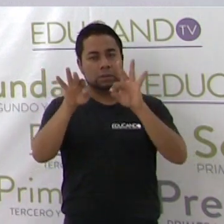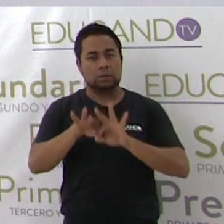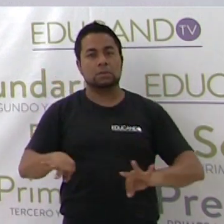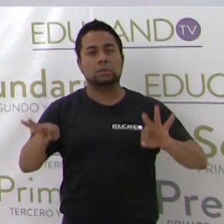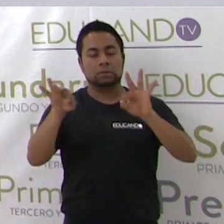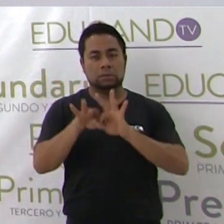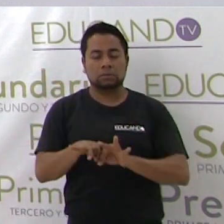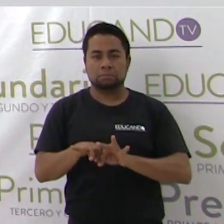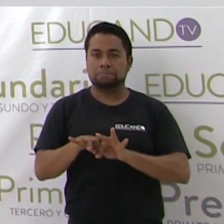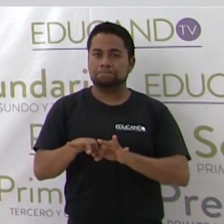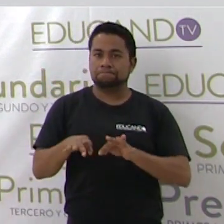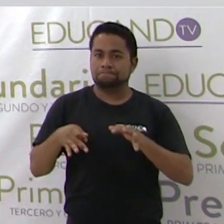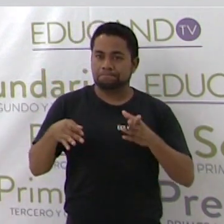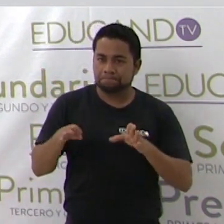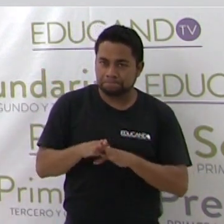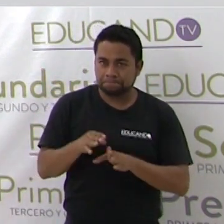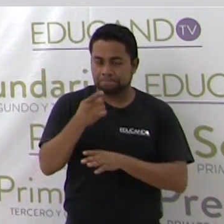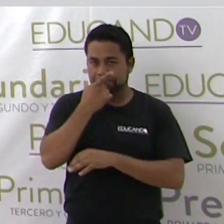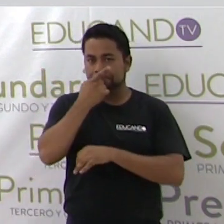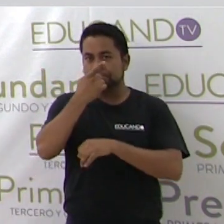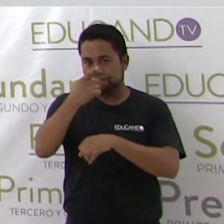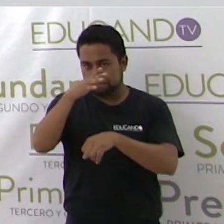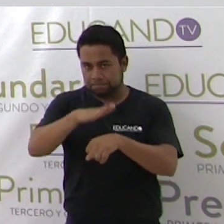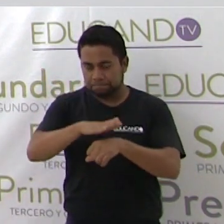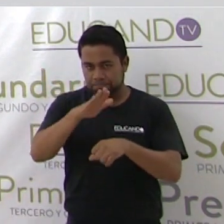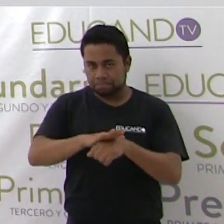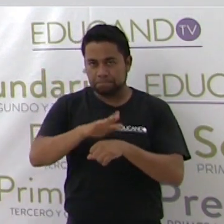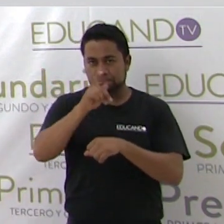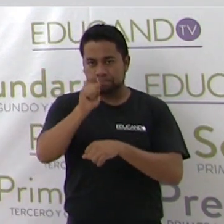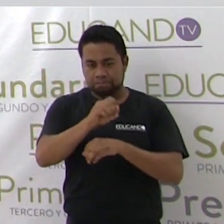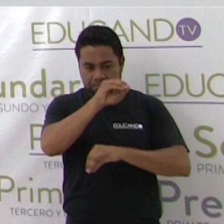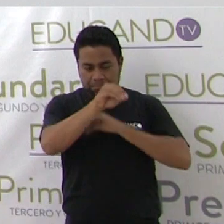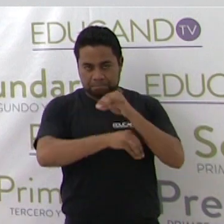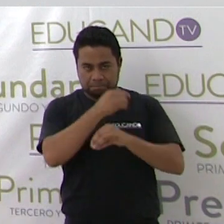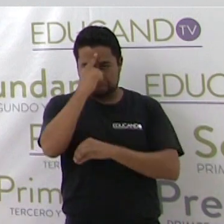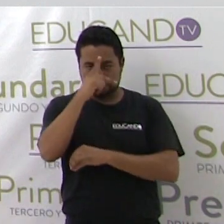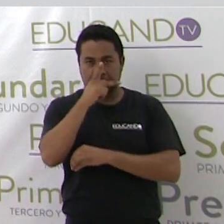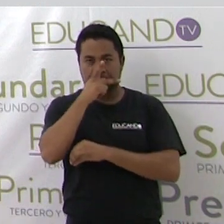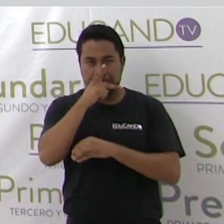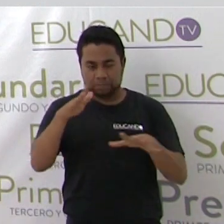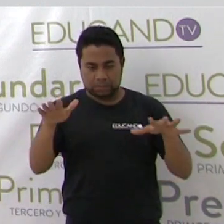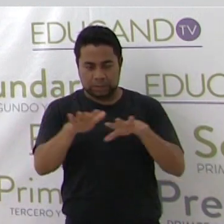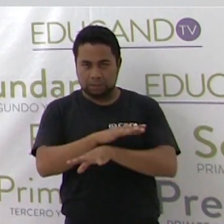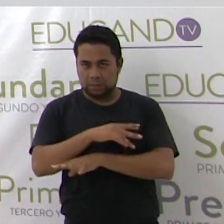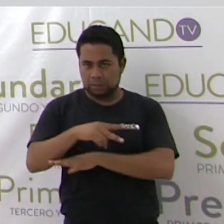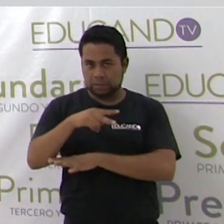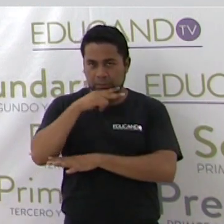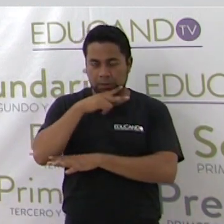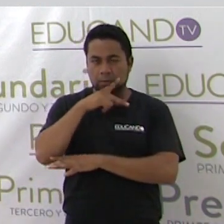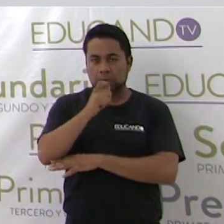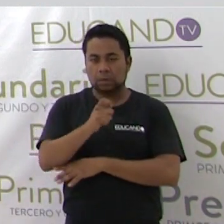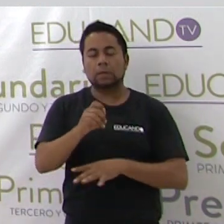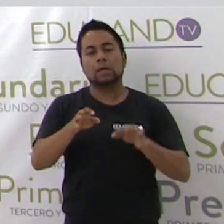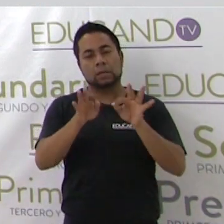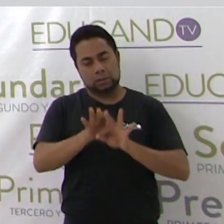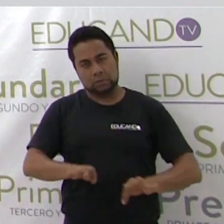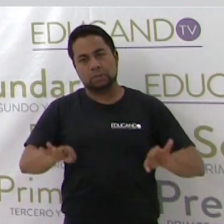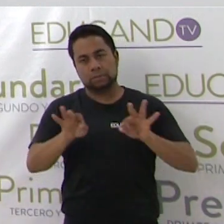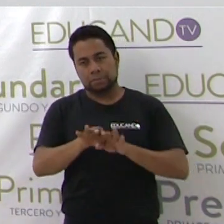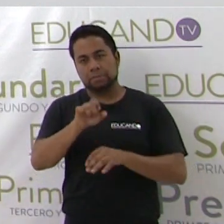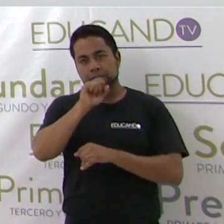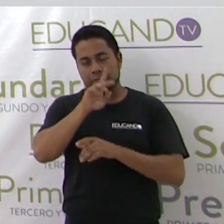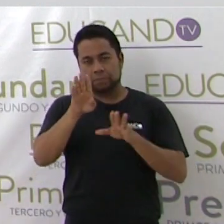hacer mención de que pertenece a una conjugación de un verbo. Muy necesario en